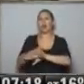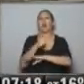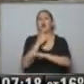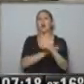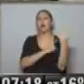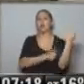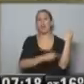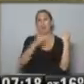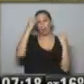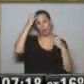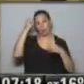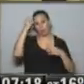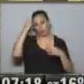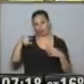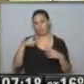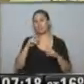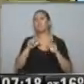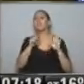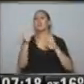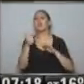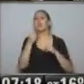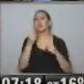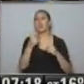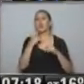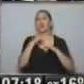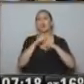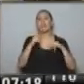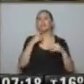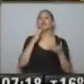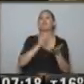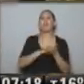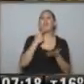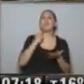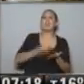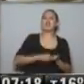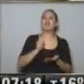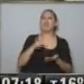y el sexto, el que le da publicidad a las decisiones de la Corte Suprema.